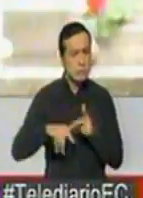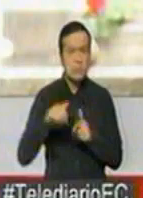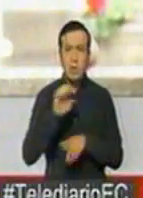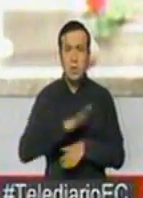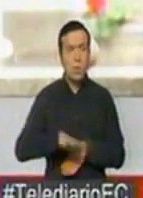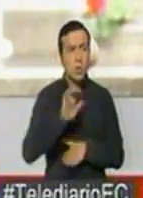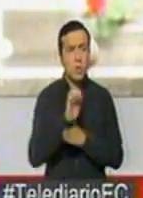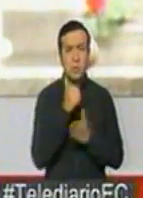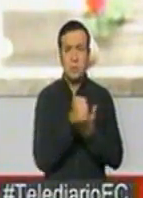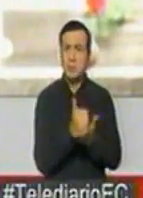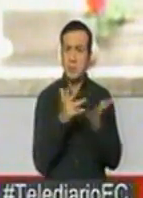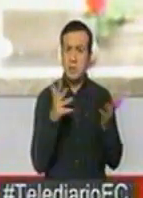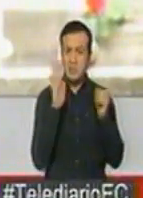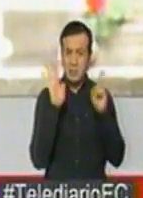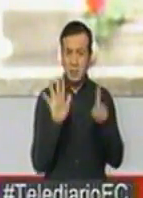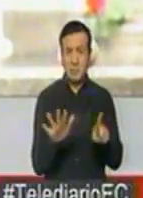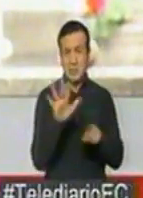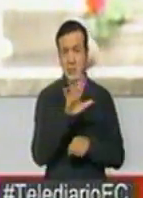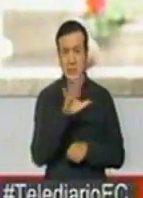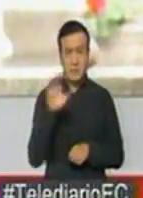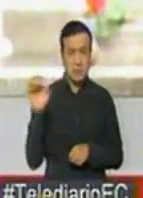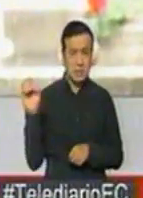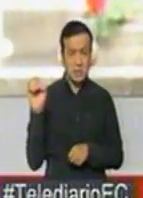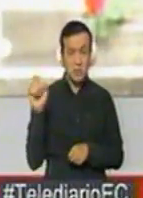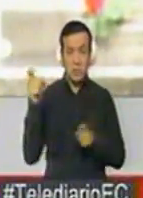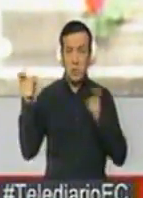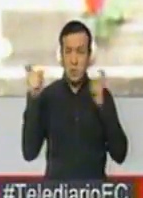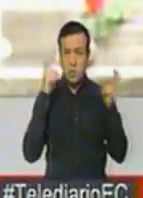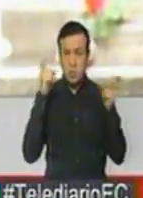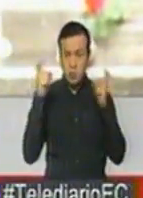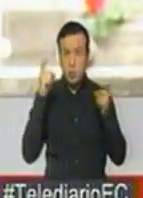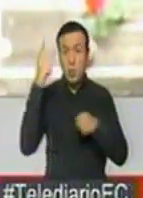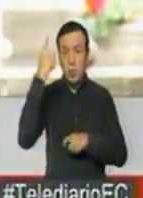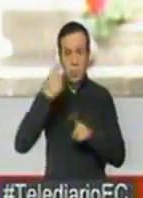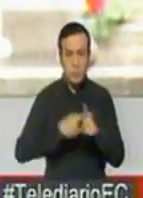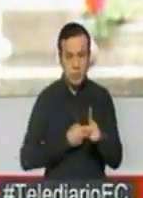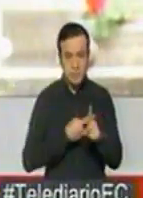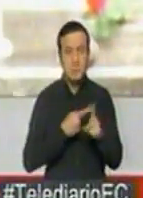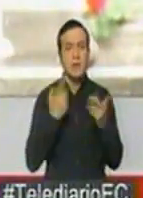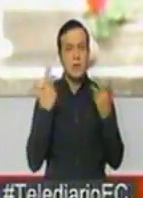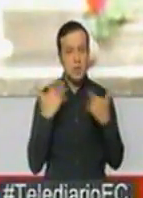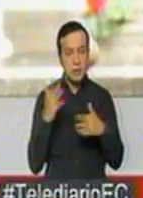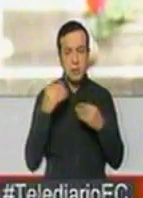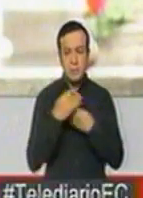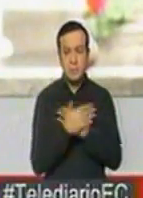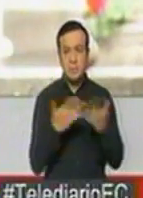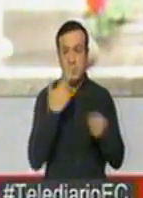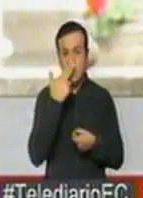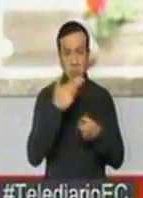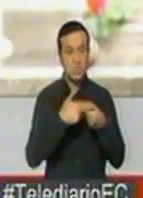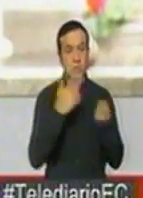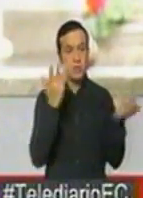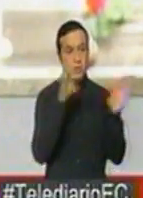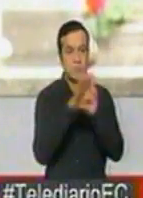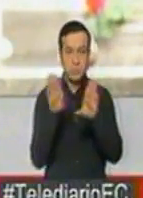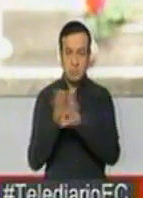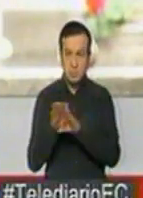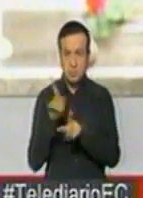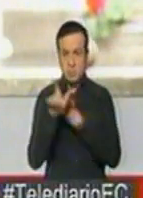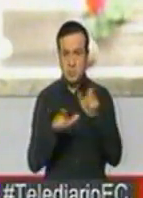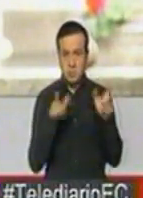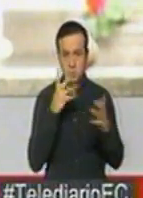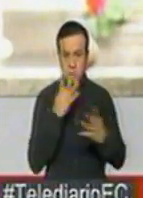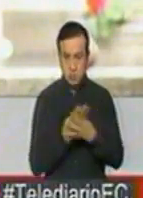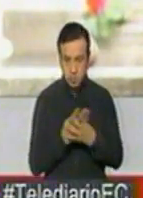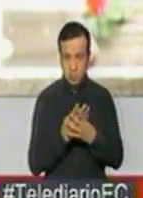ecuatorianos. 6.600 aproximadamente controles en un solo mes. Tenemos distribuidoras clausuradas, tenemos personas